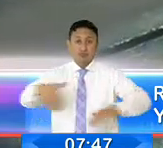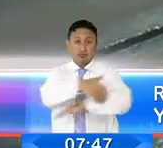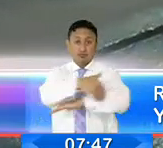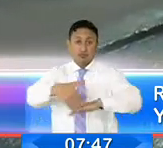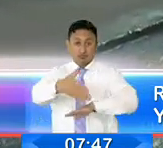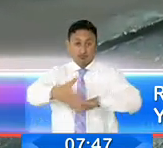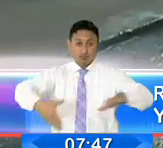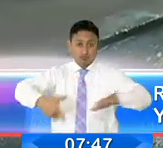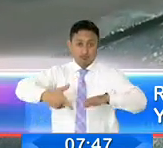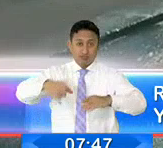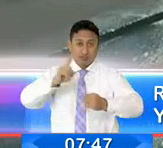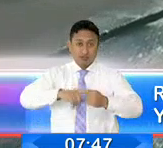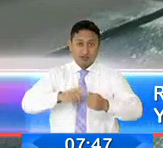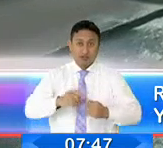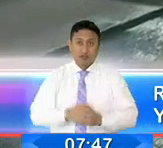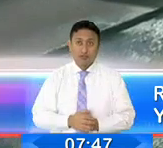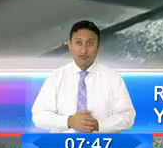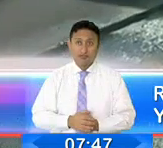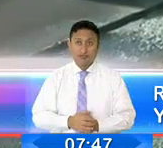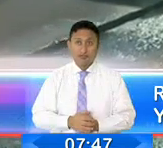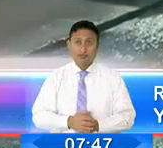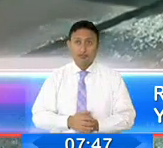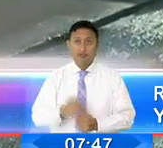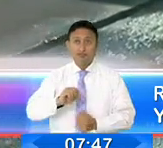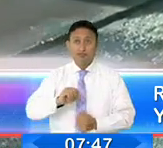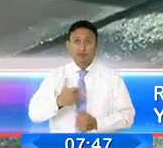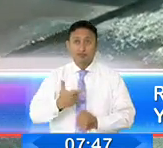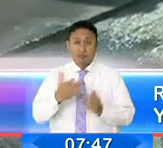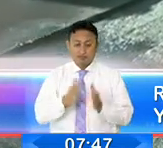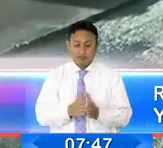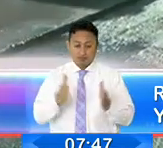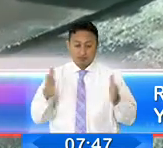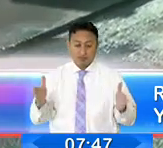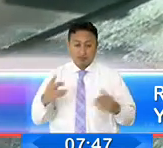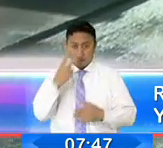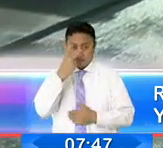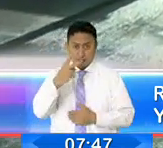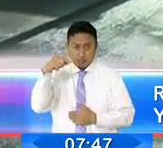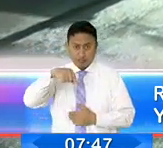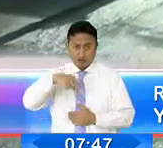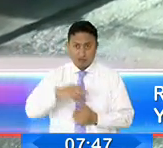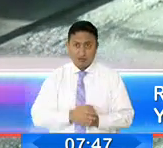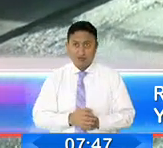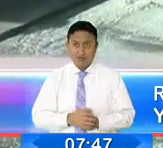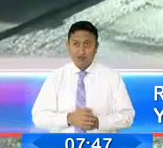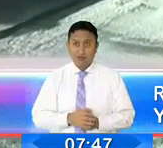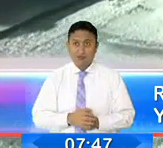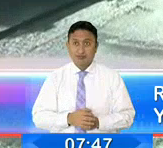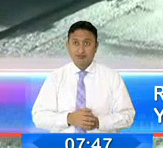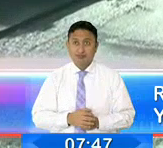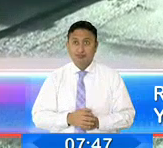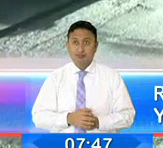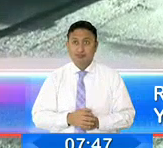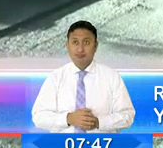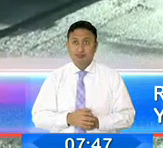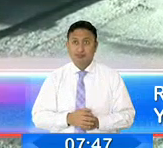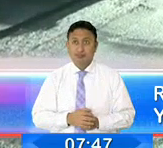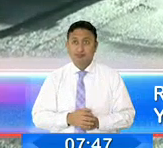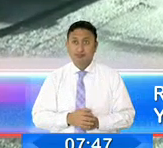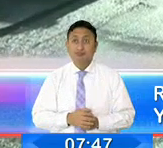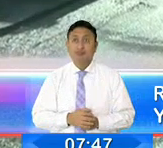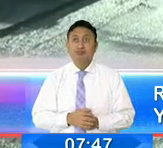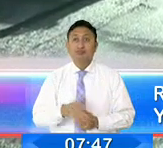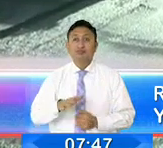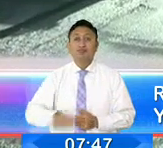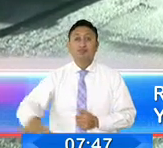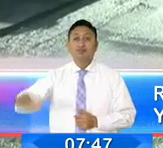importantes de la ciudad. En ese sentido también se ha hecho la ampliación que vemos aquí en cámaras de los